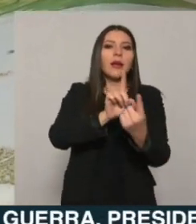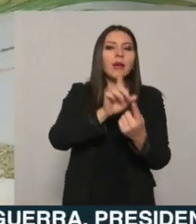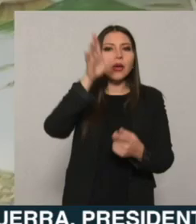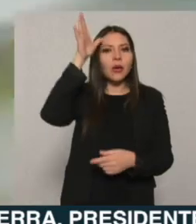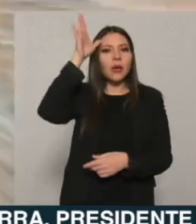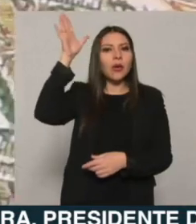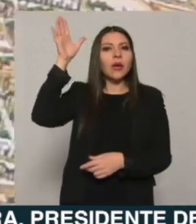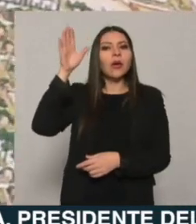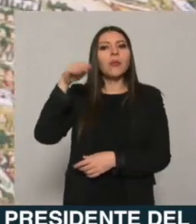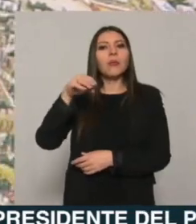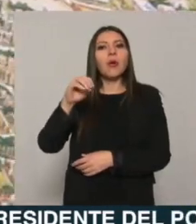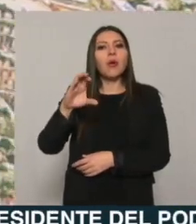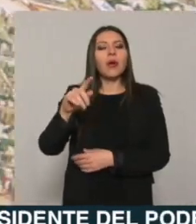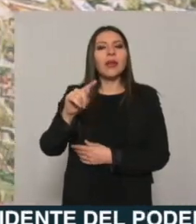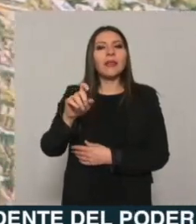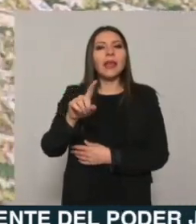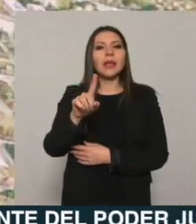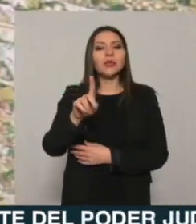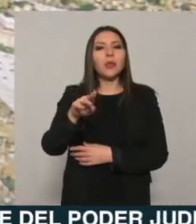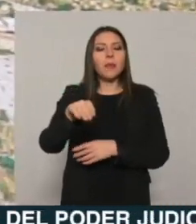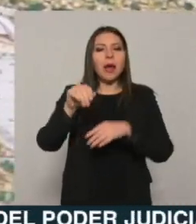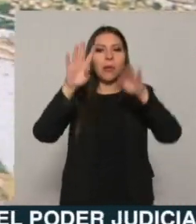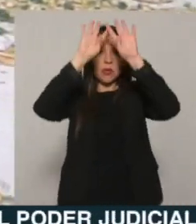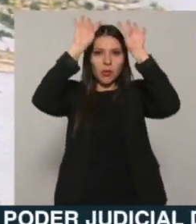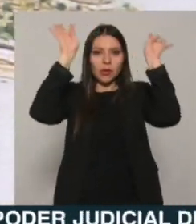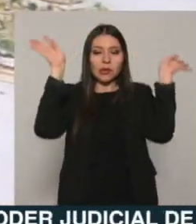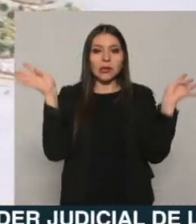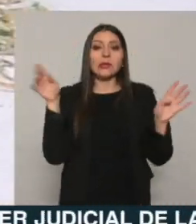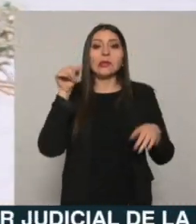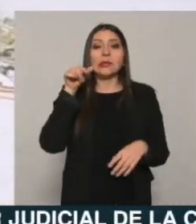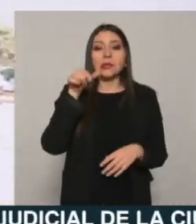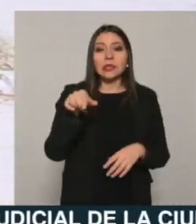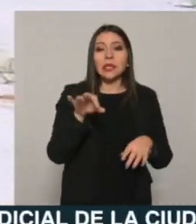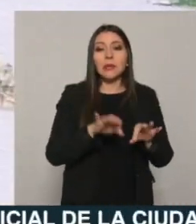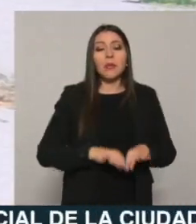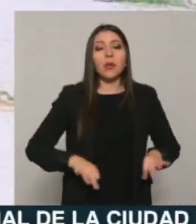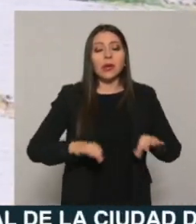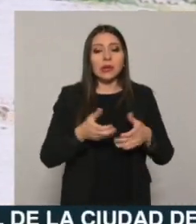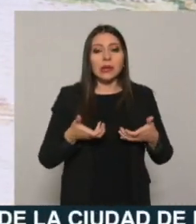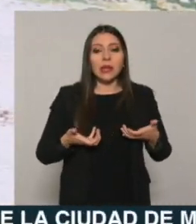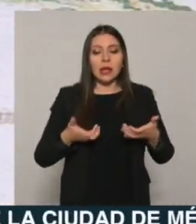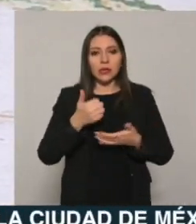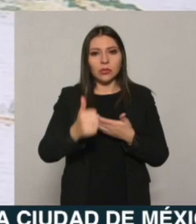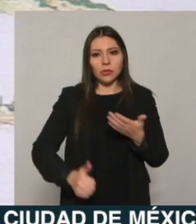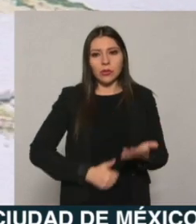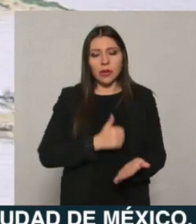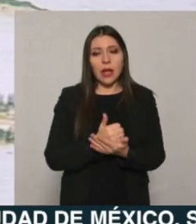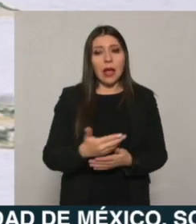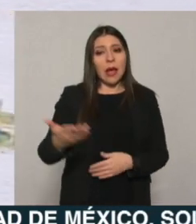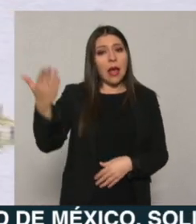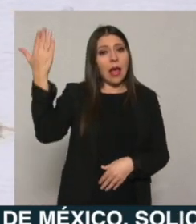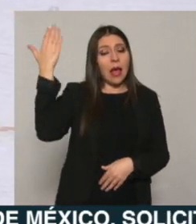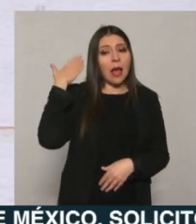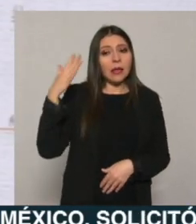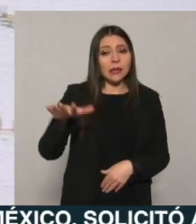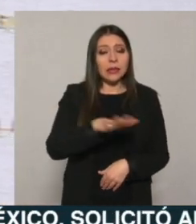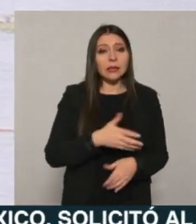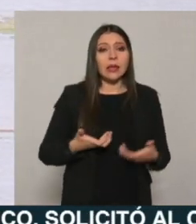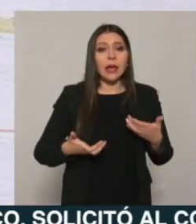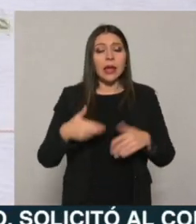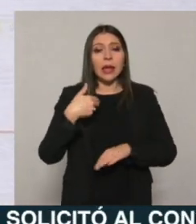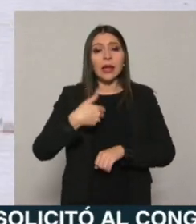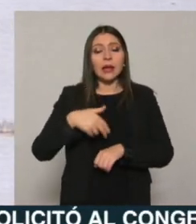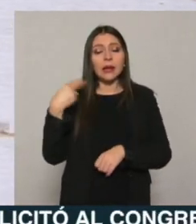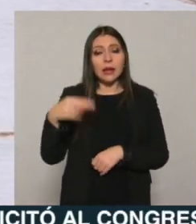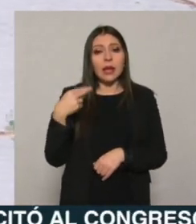difícil creerlo, pero esta era una de las calzadas principales de la ciudad. Antiguamente, en vez de llamarse Tlalpan, se